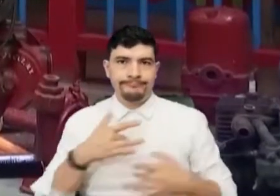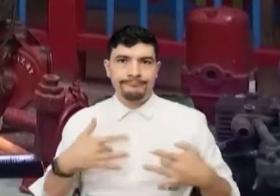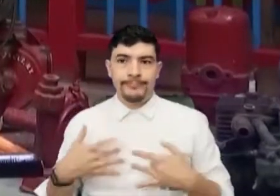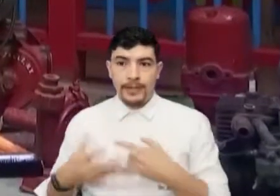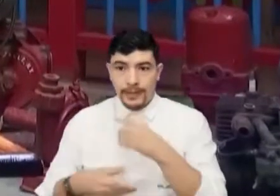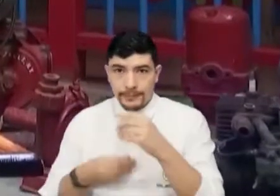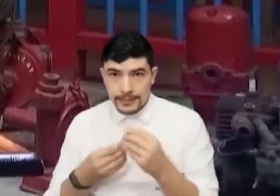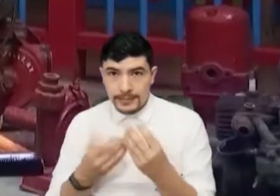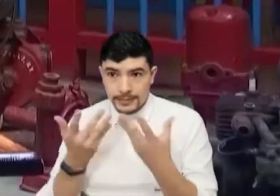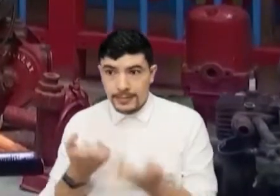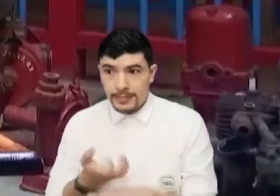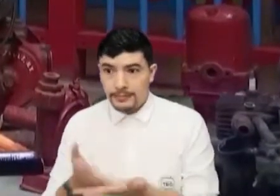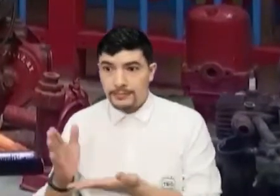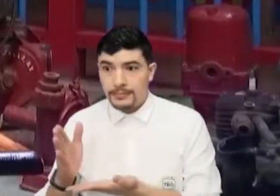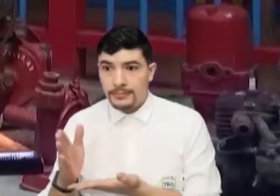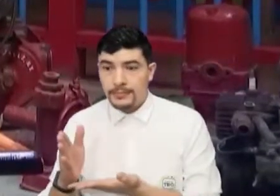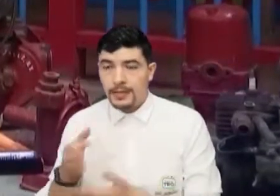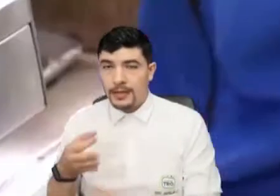café